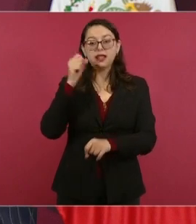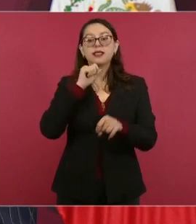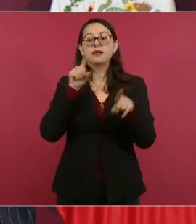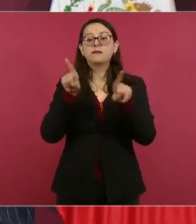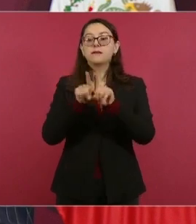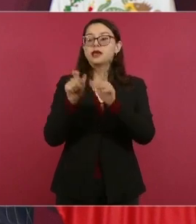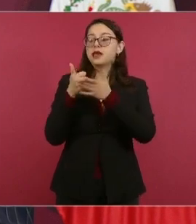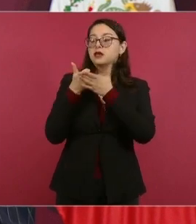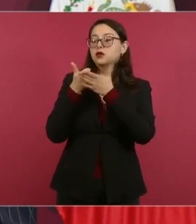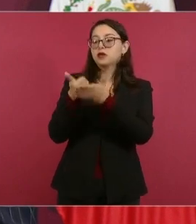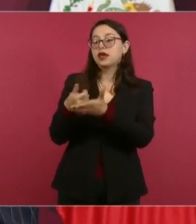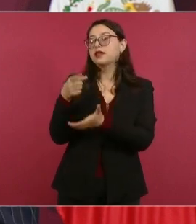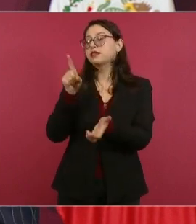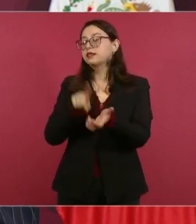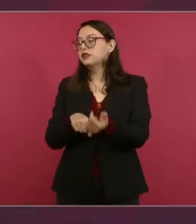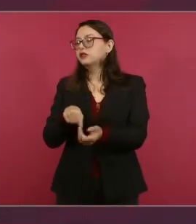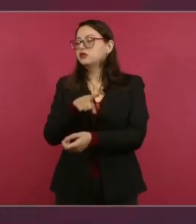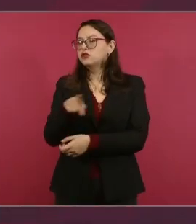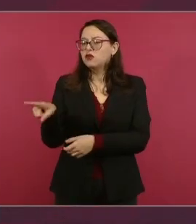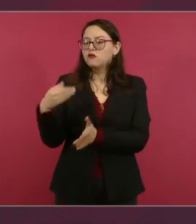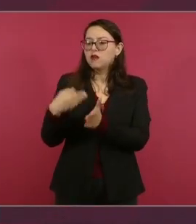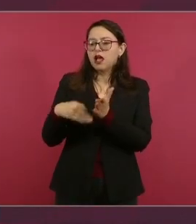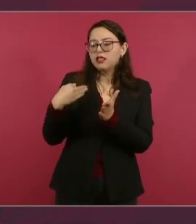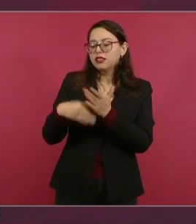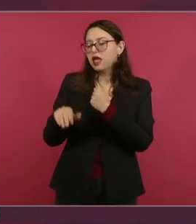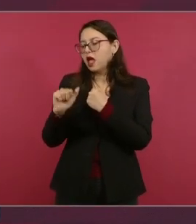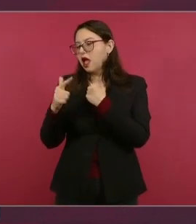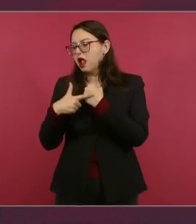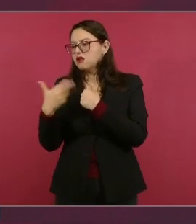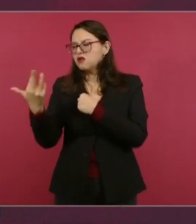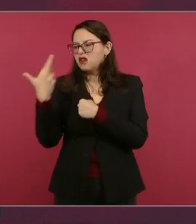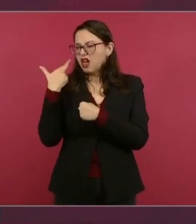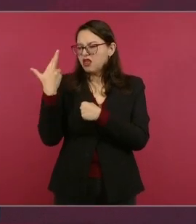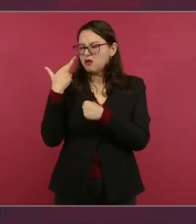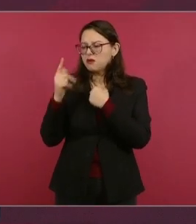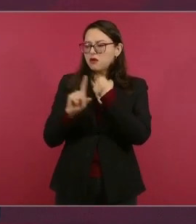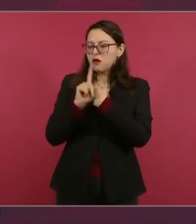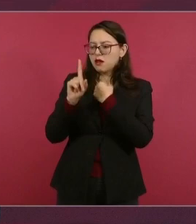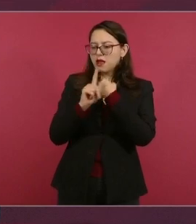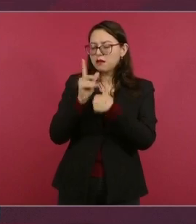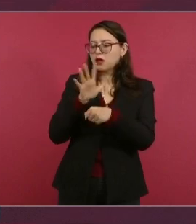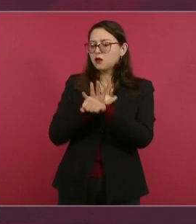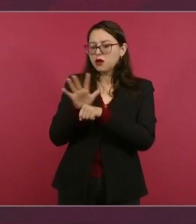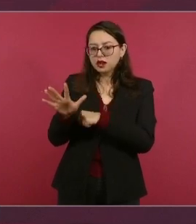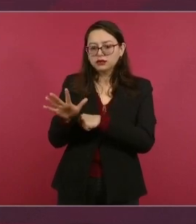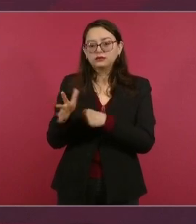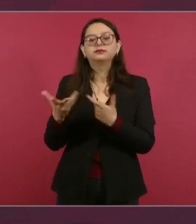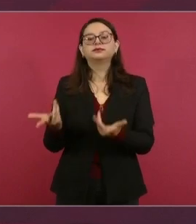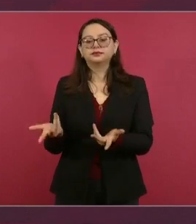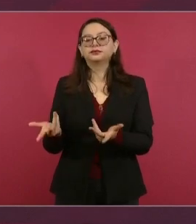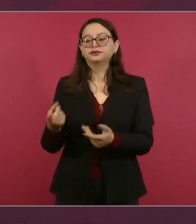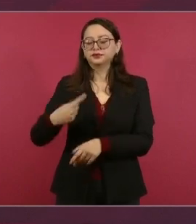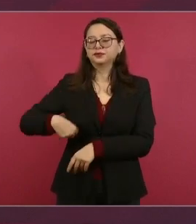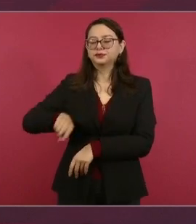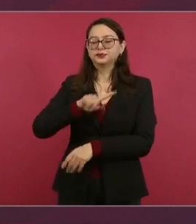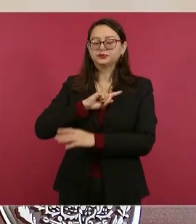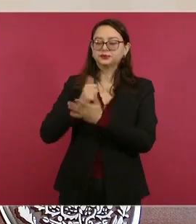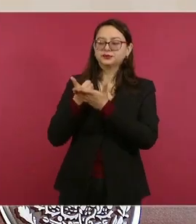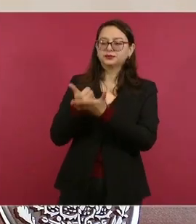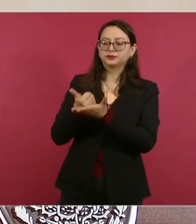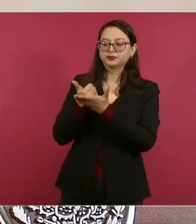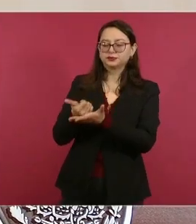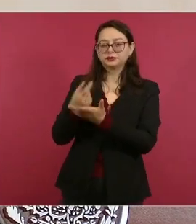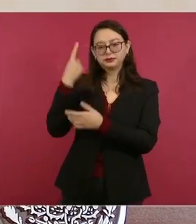mantenimiento de la radio y que se mantenga como una